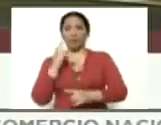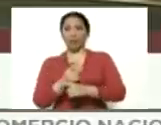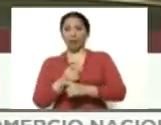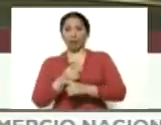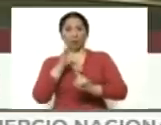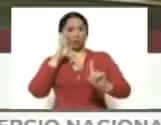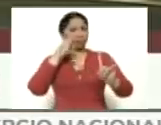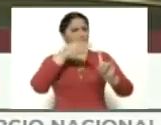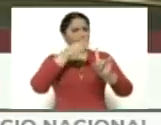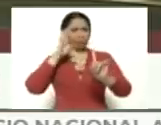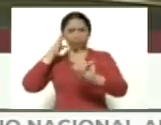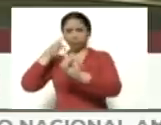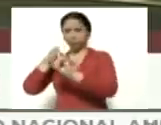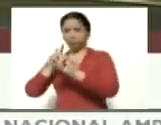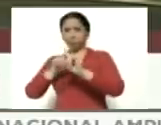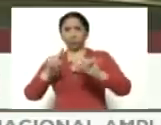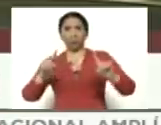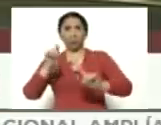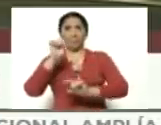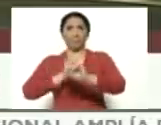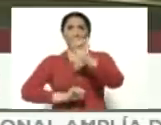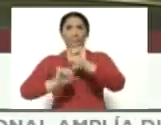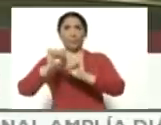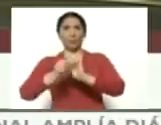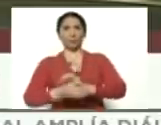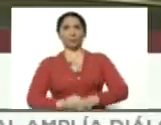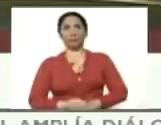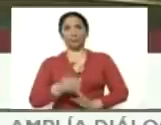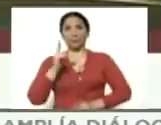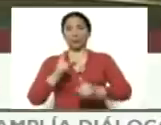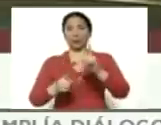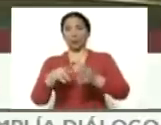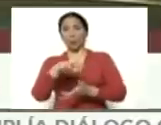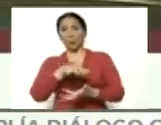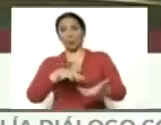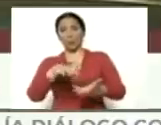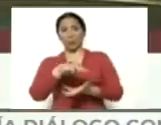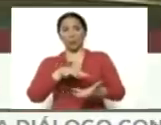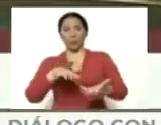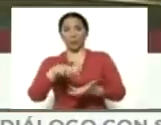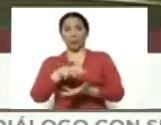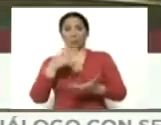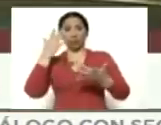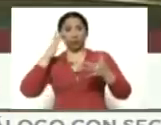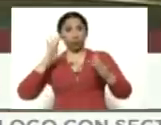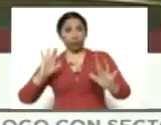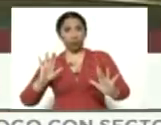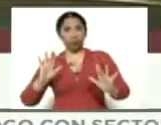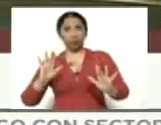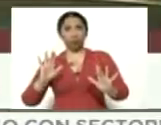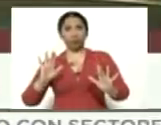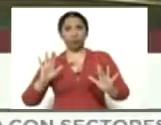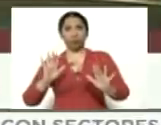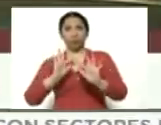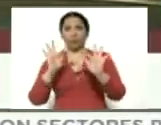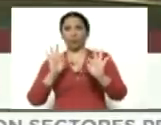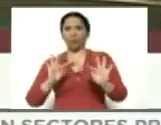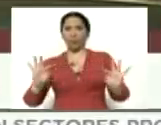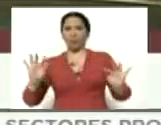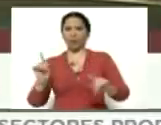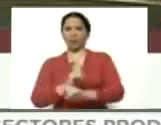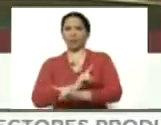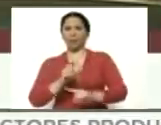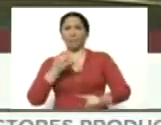el foco para prevenir alguna situación que haya aparecido de manera repentina, como fue el